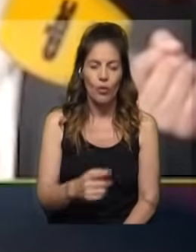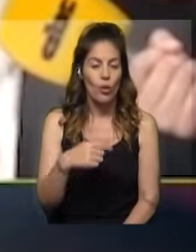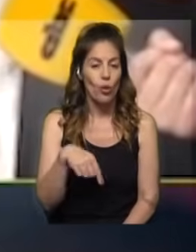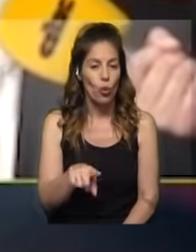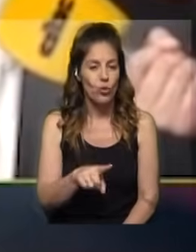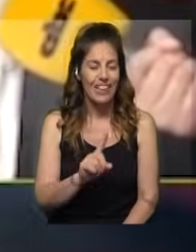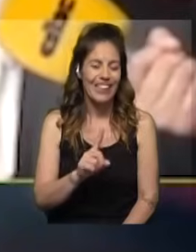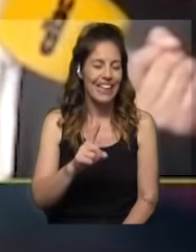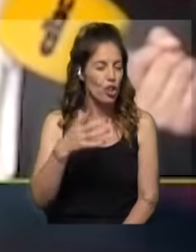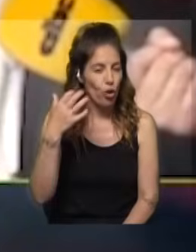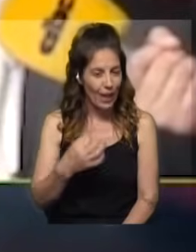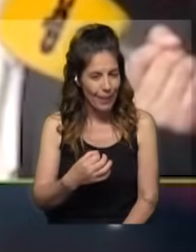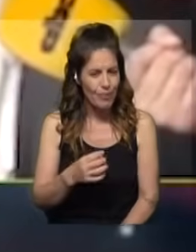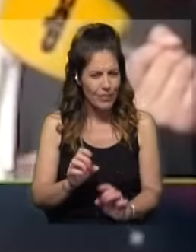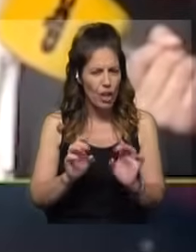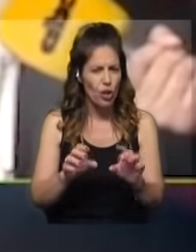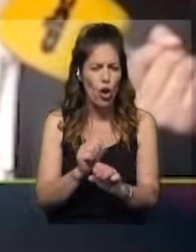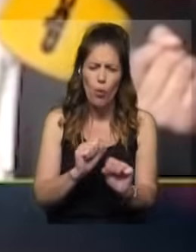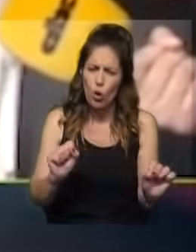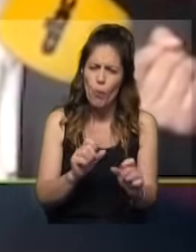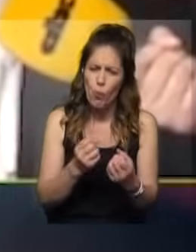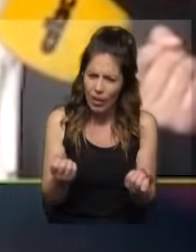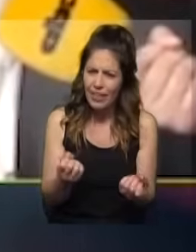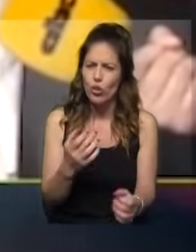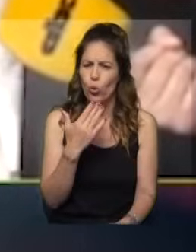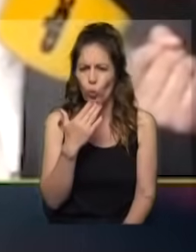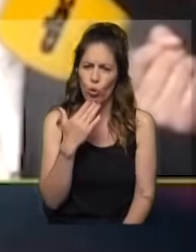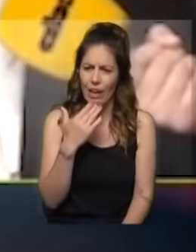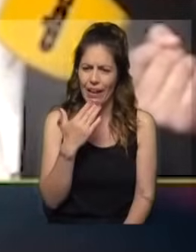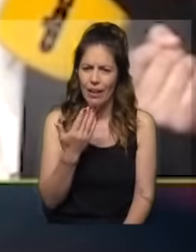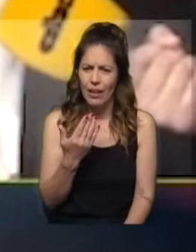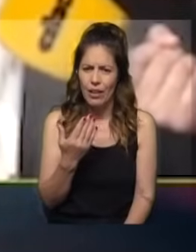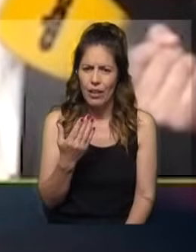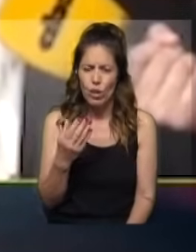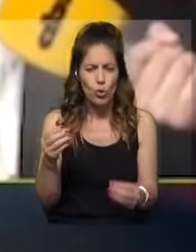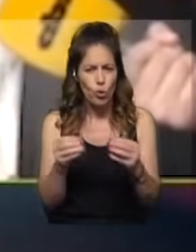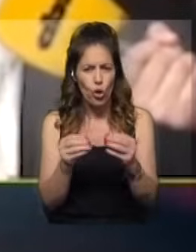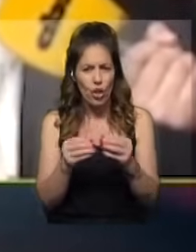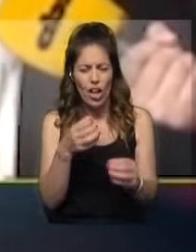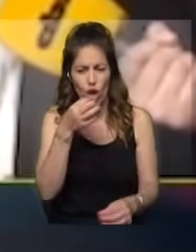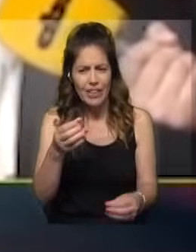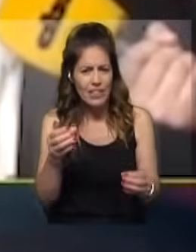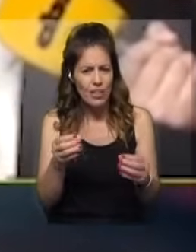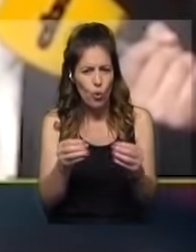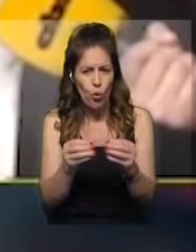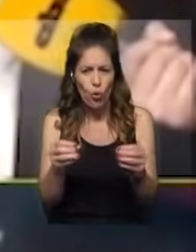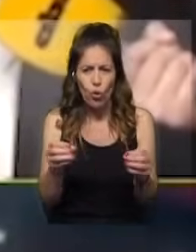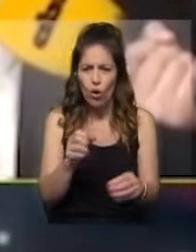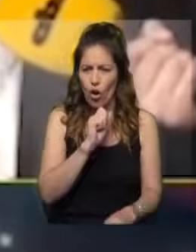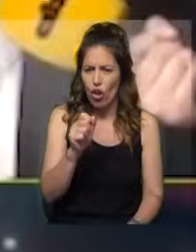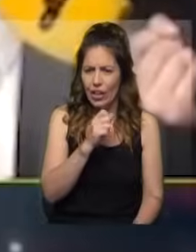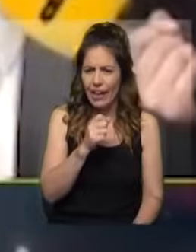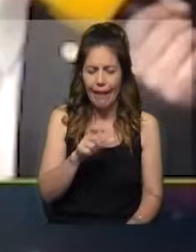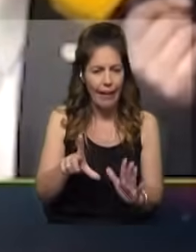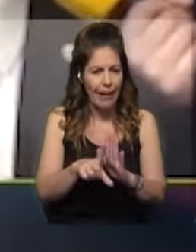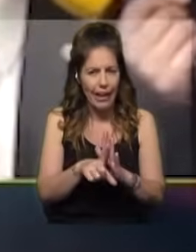escépticos por naturaleza Cómo no pueden dudar porque es un propio colega lo que dice un periodista es la ley Santa Usted